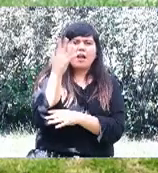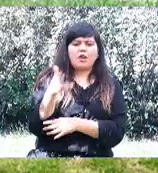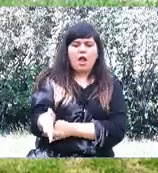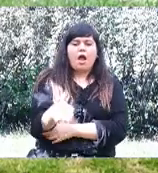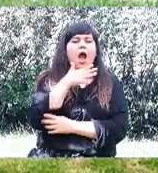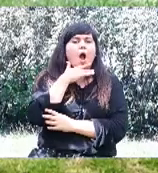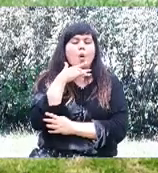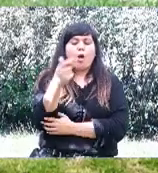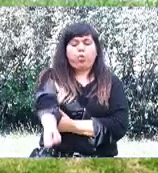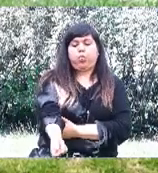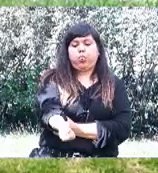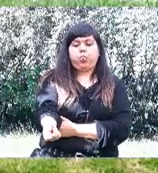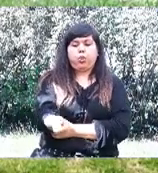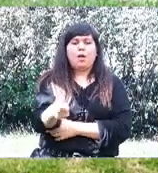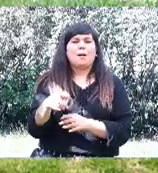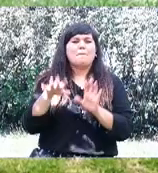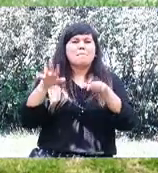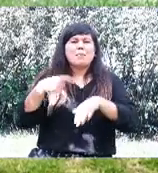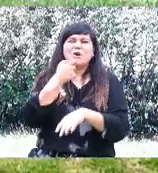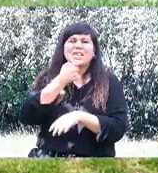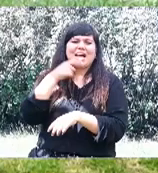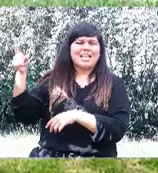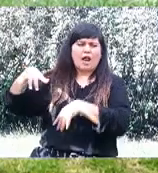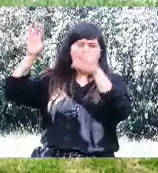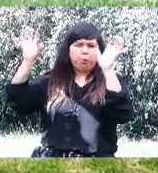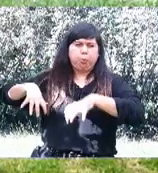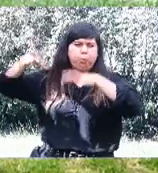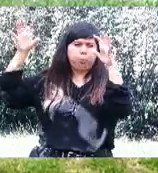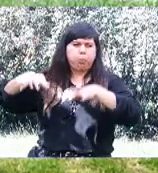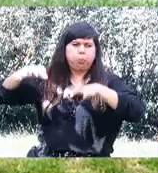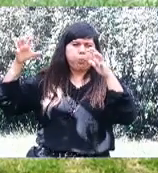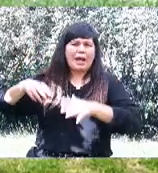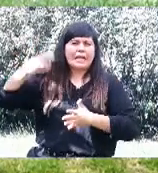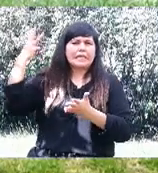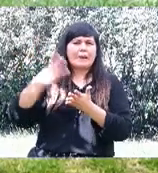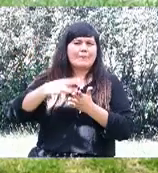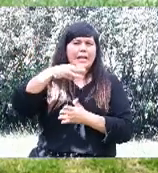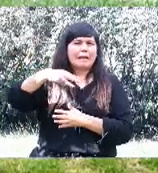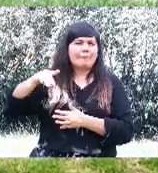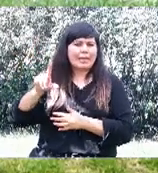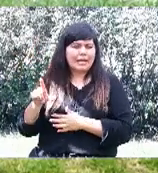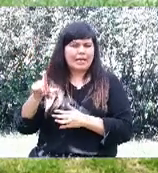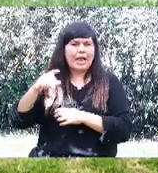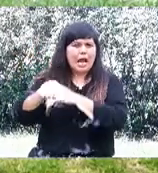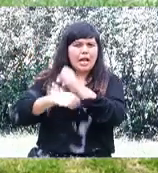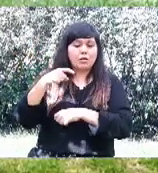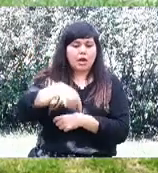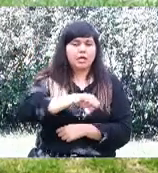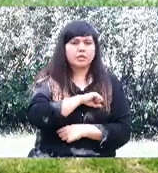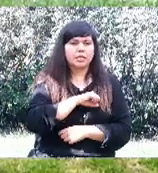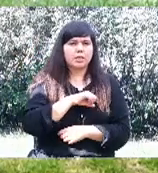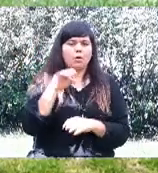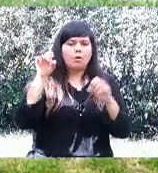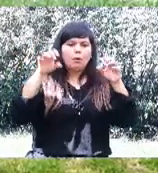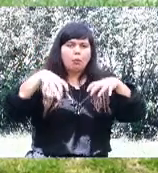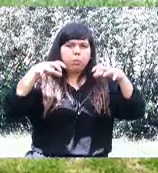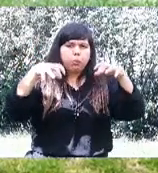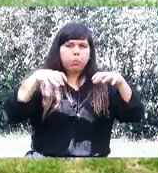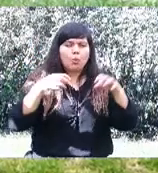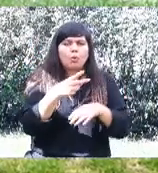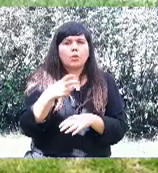como si estuviéramos en Inglaterra donde llueve no sé 3000 mm al año no es cierto y acá en Santiago están lloviendo como